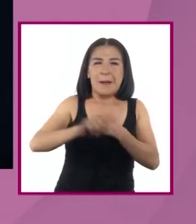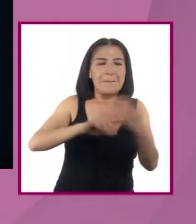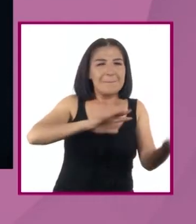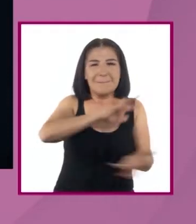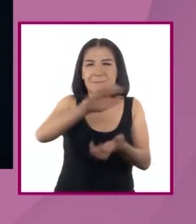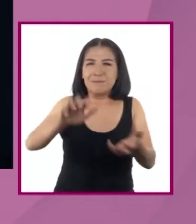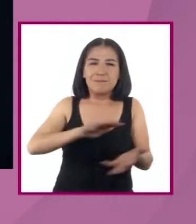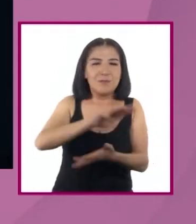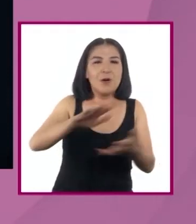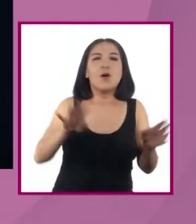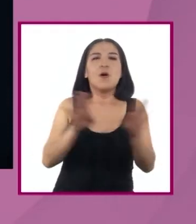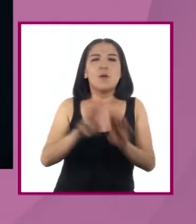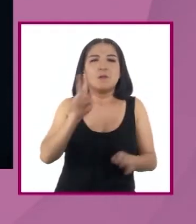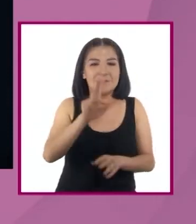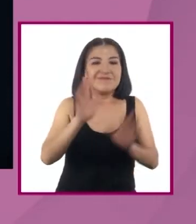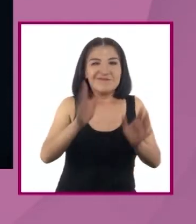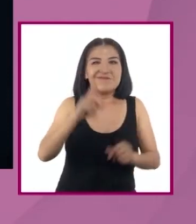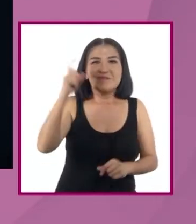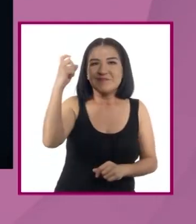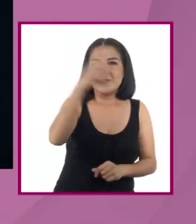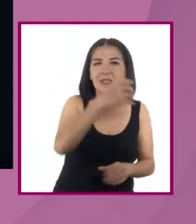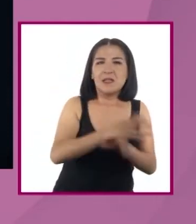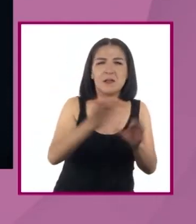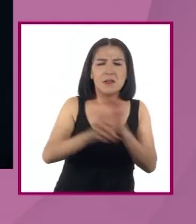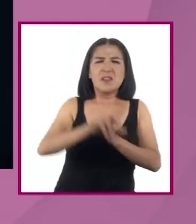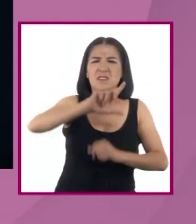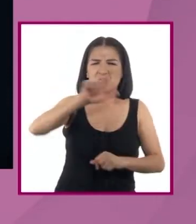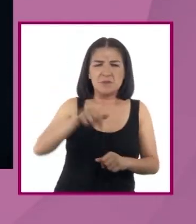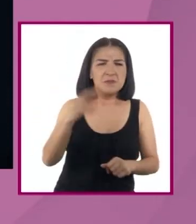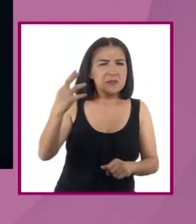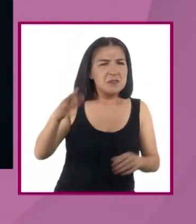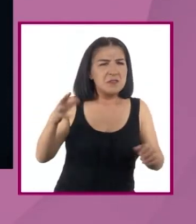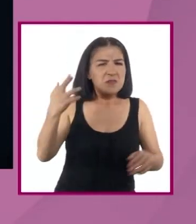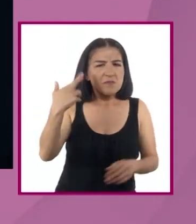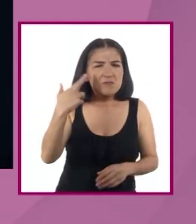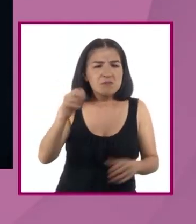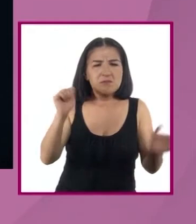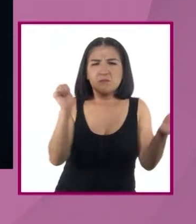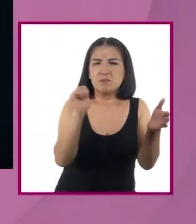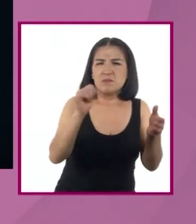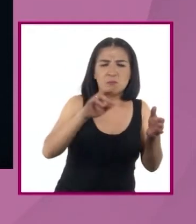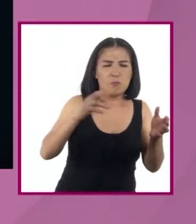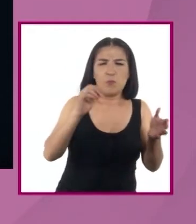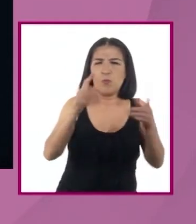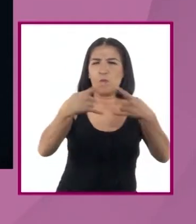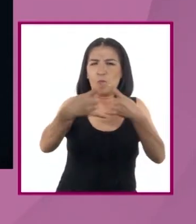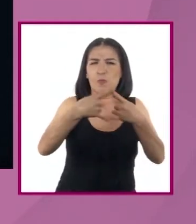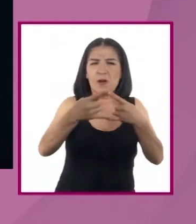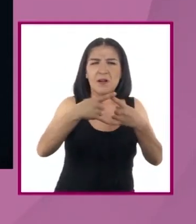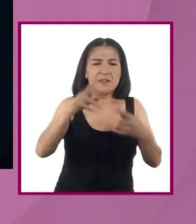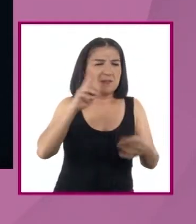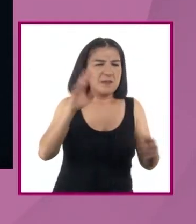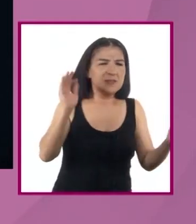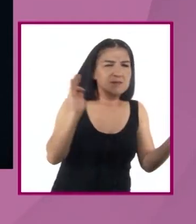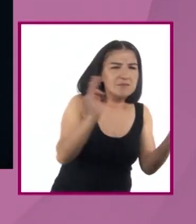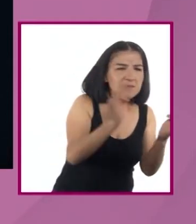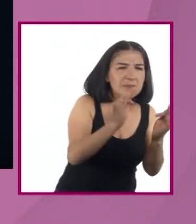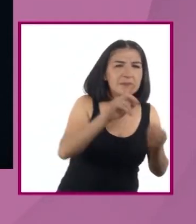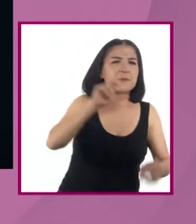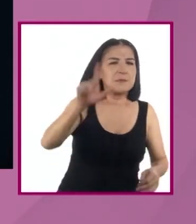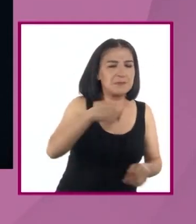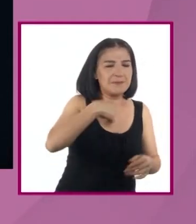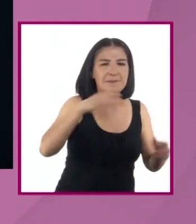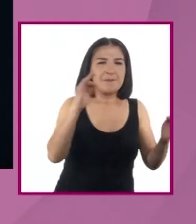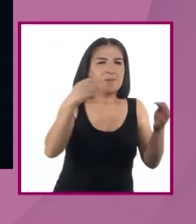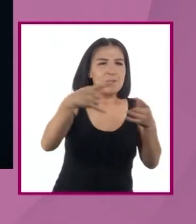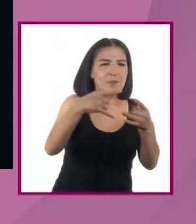resolver. De pronto, escuchamos un ruido detrás de una puerta y fuimos hacia ella. Chirrió la manivela de la puerta